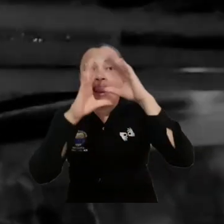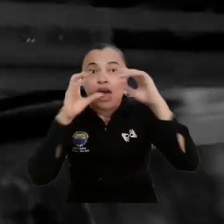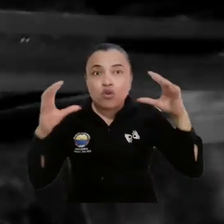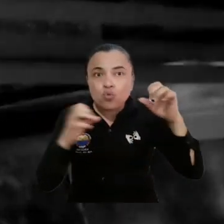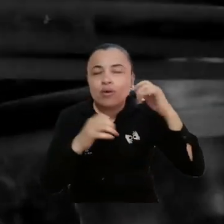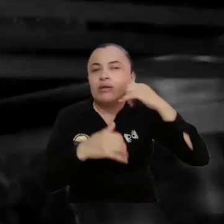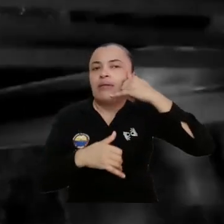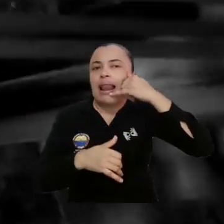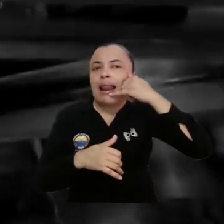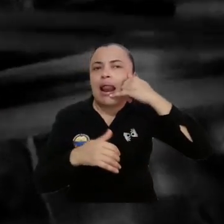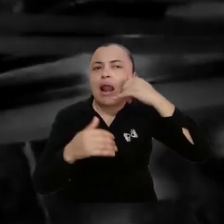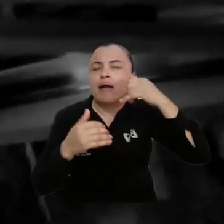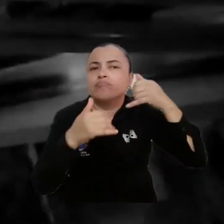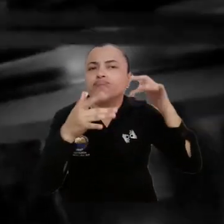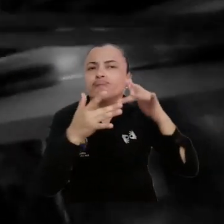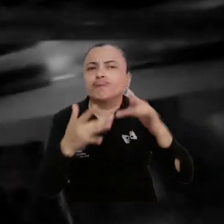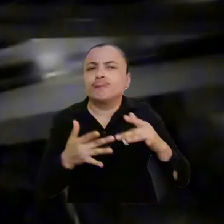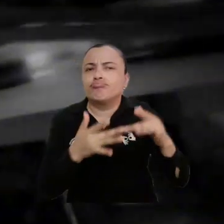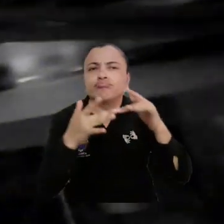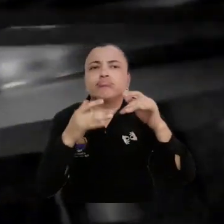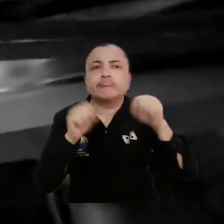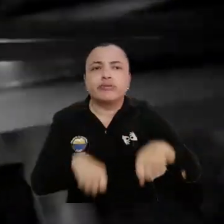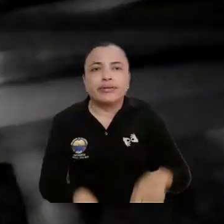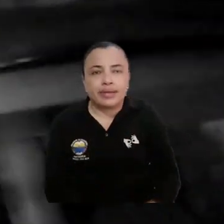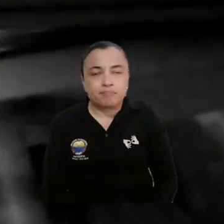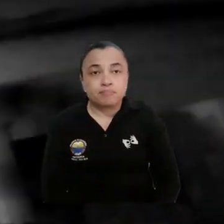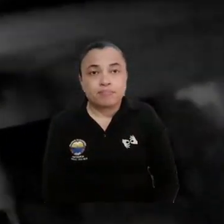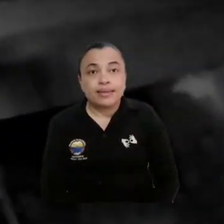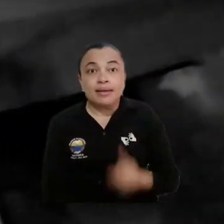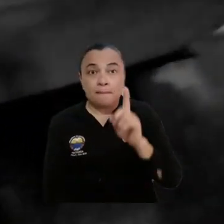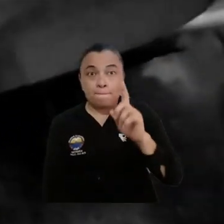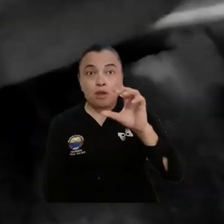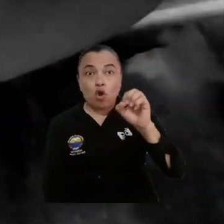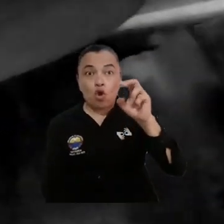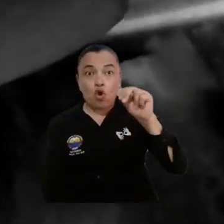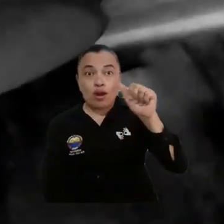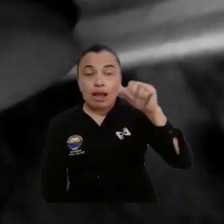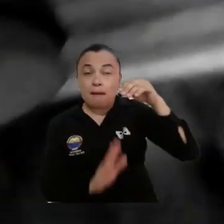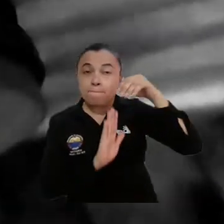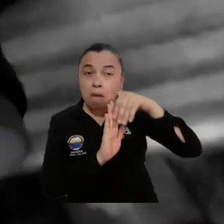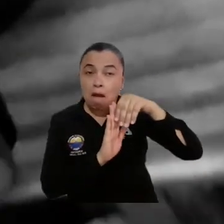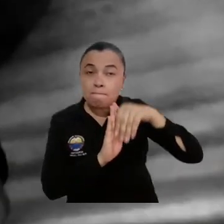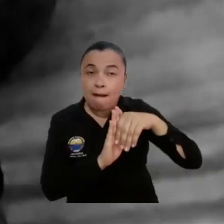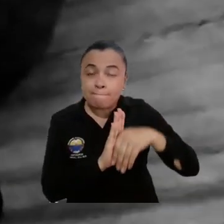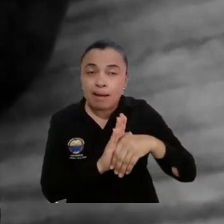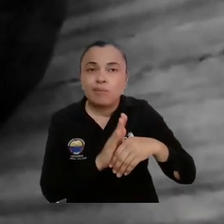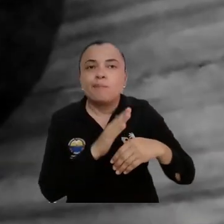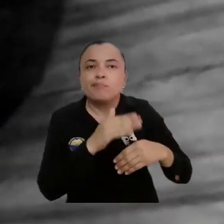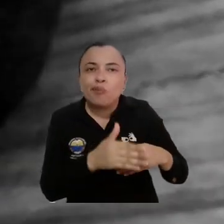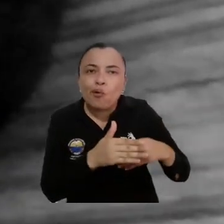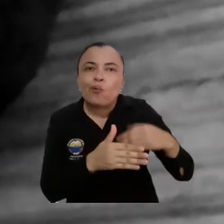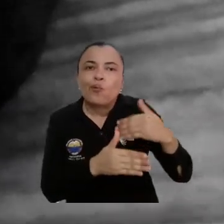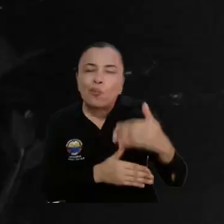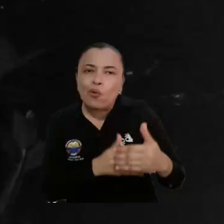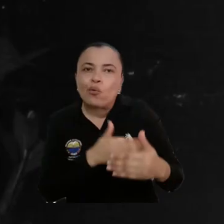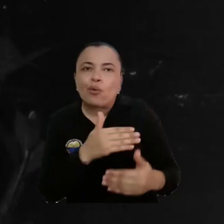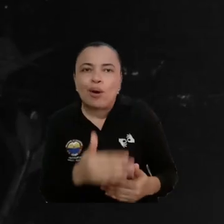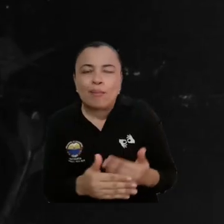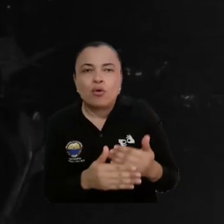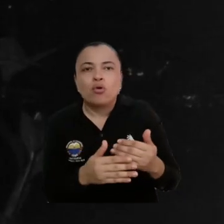fue inmediata. Primero se fragmentó, luego se redujo su producción y finalmente fue afectada por el avance de